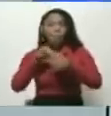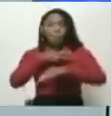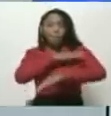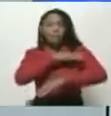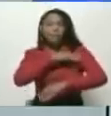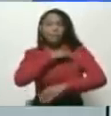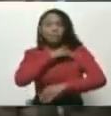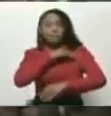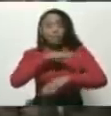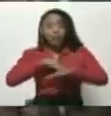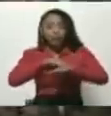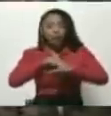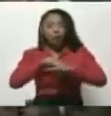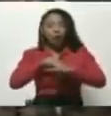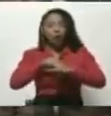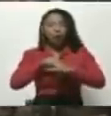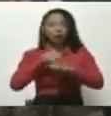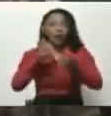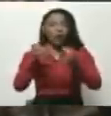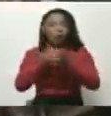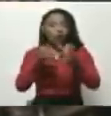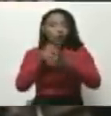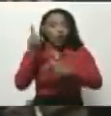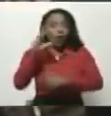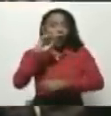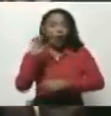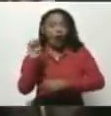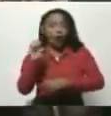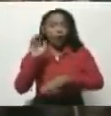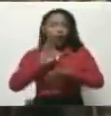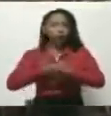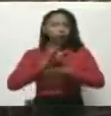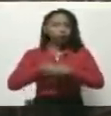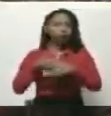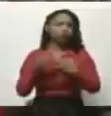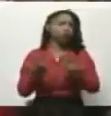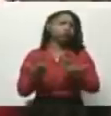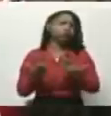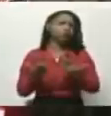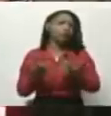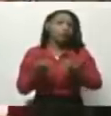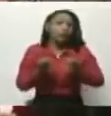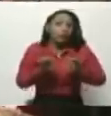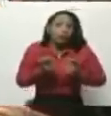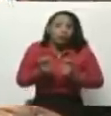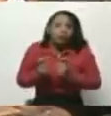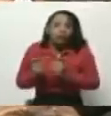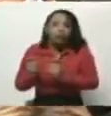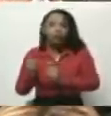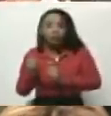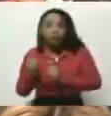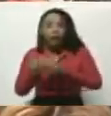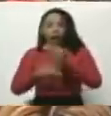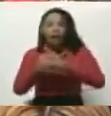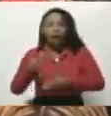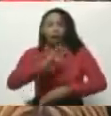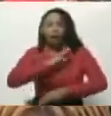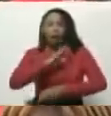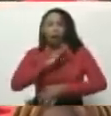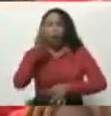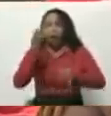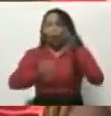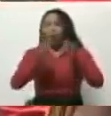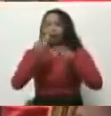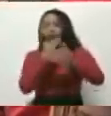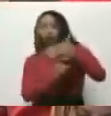OEA. ¿Por qué? Bueno, pretendían tener una jurisdicción superior